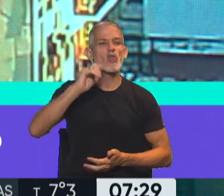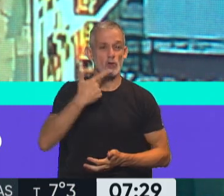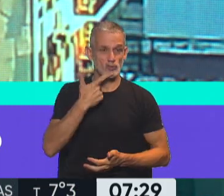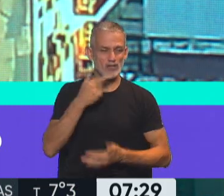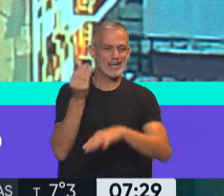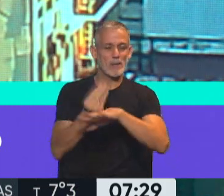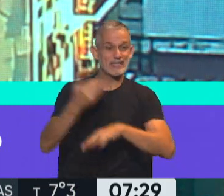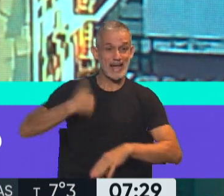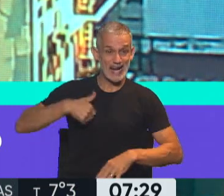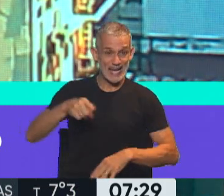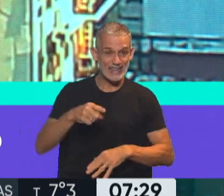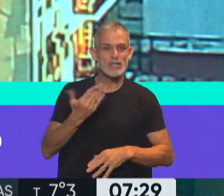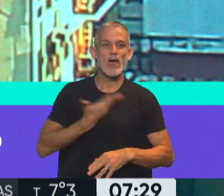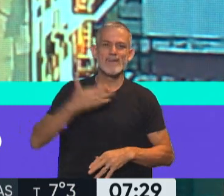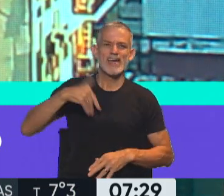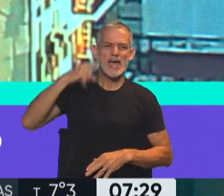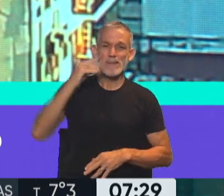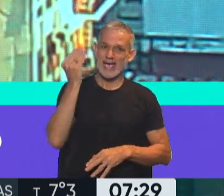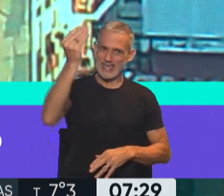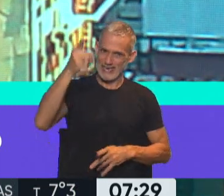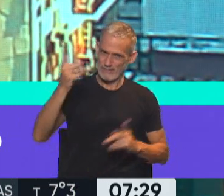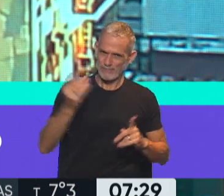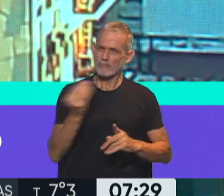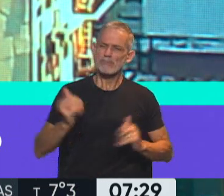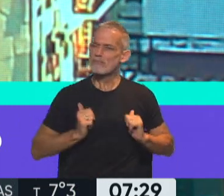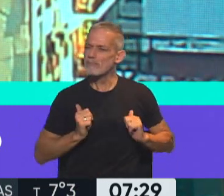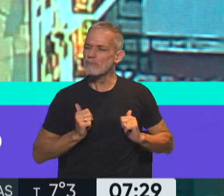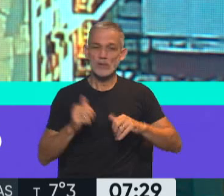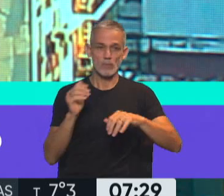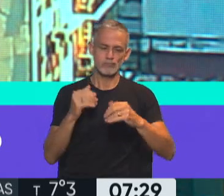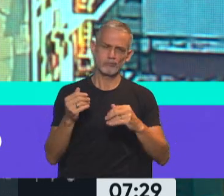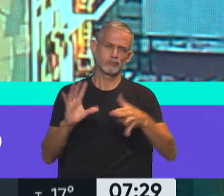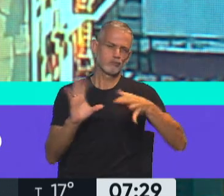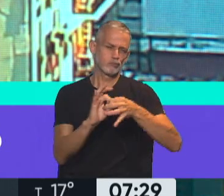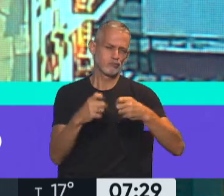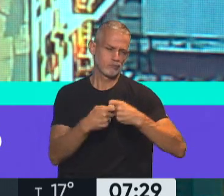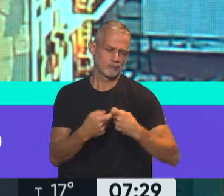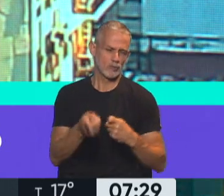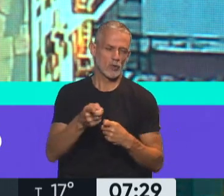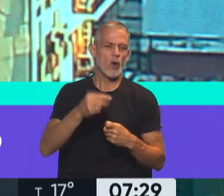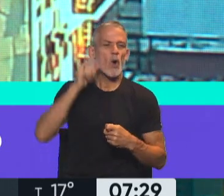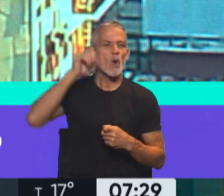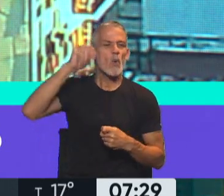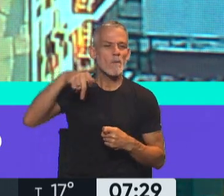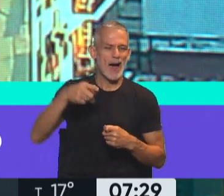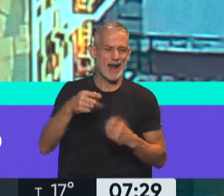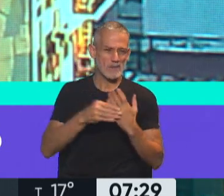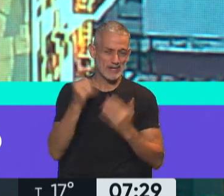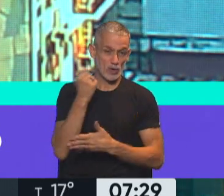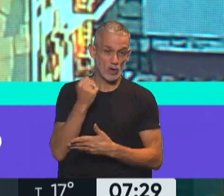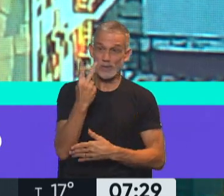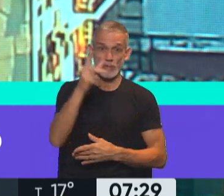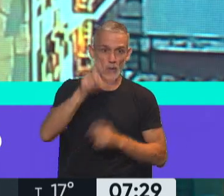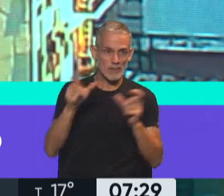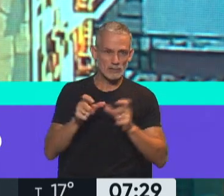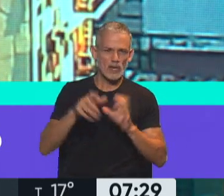argentino en el fondo monetariointernacional mano derecha de guzmán en todo lo que fue la relación con el fondo eran las únicas dos